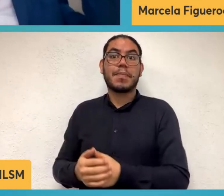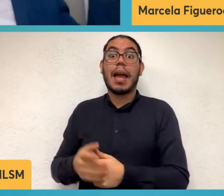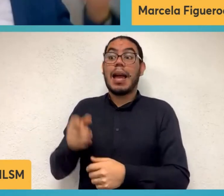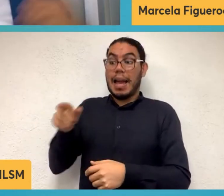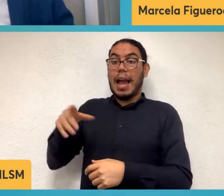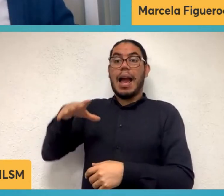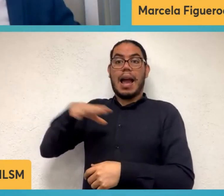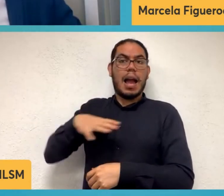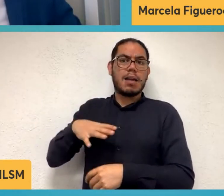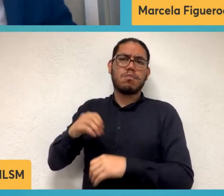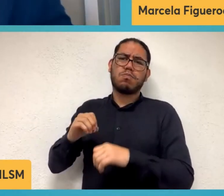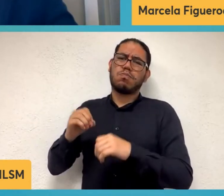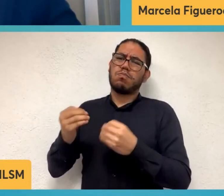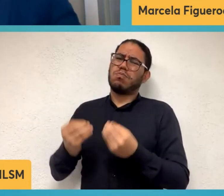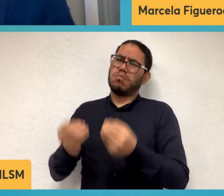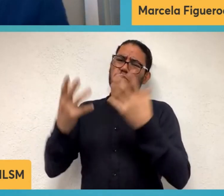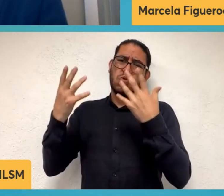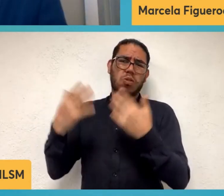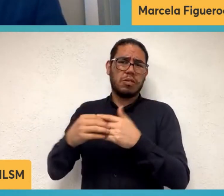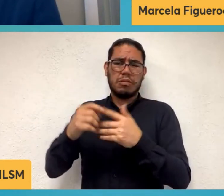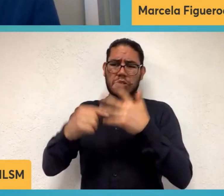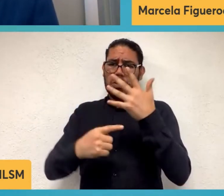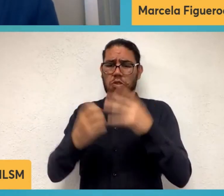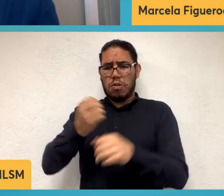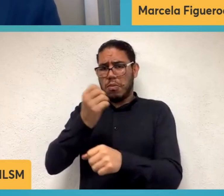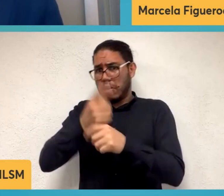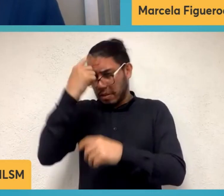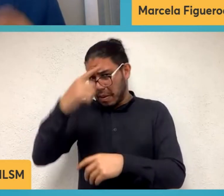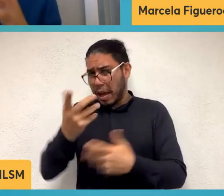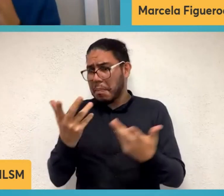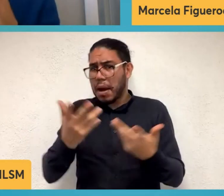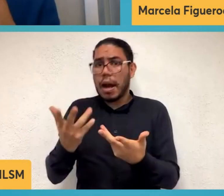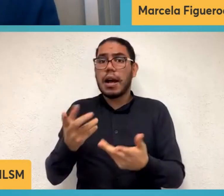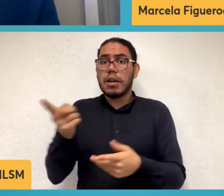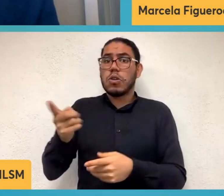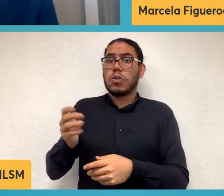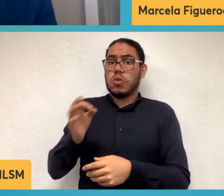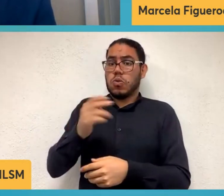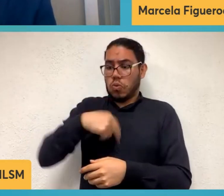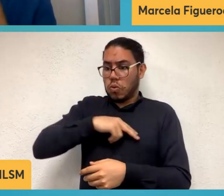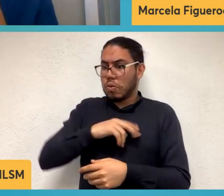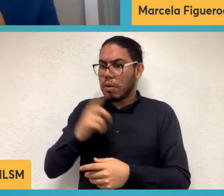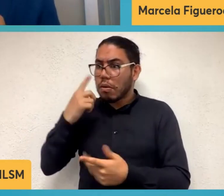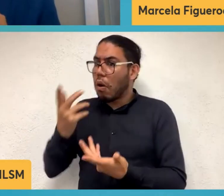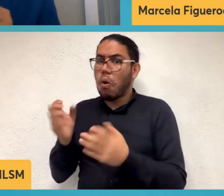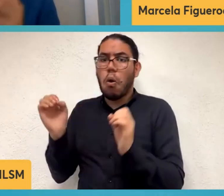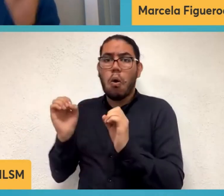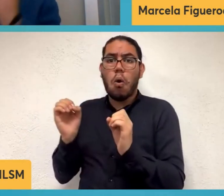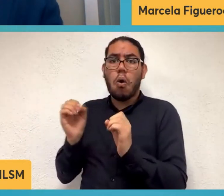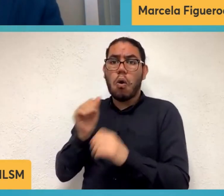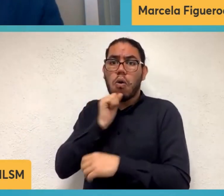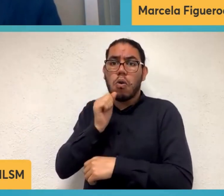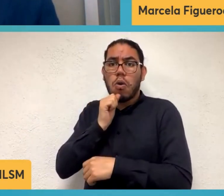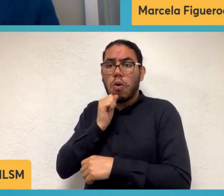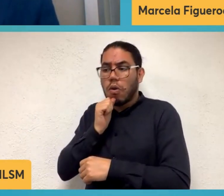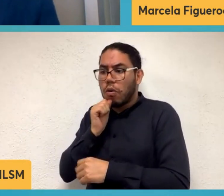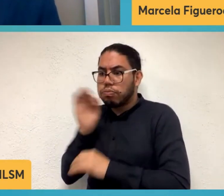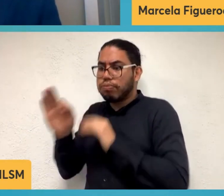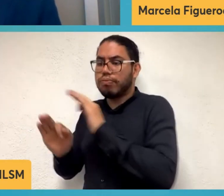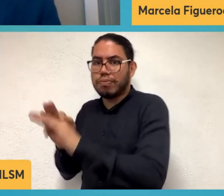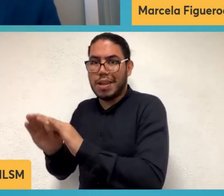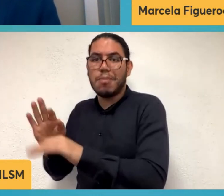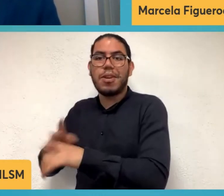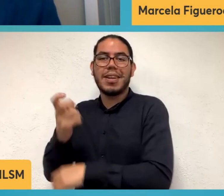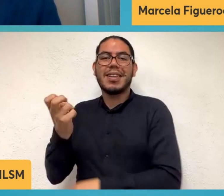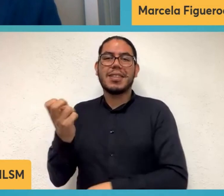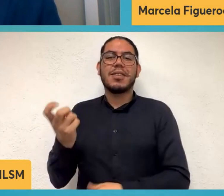muchas posibilidades y son muchos los lazos y los actores con los cuales no los hemos fortalecido. Es por eso que es interesante este comentario que